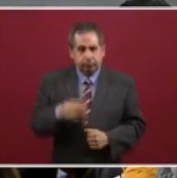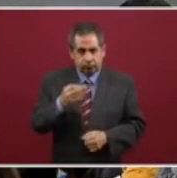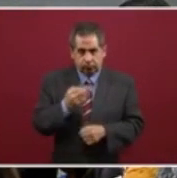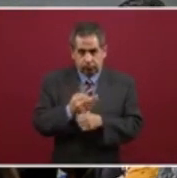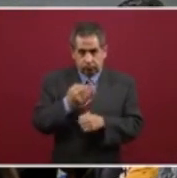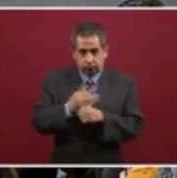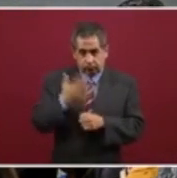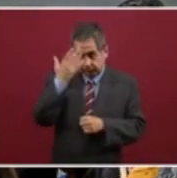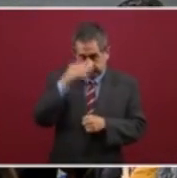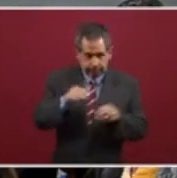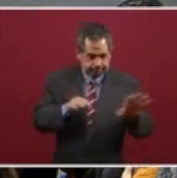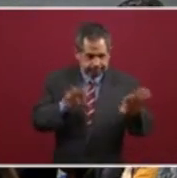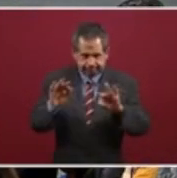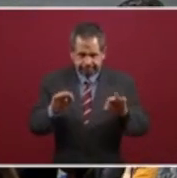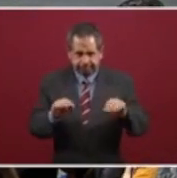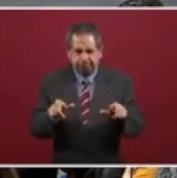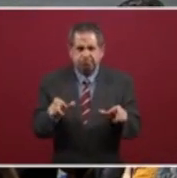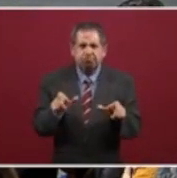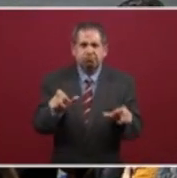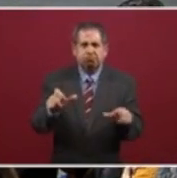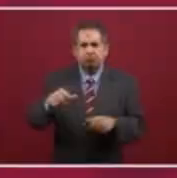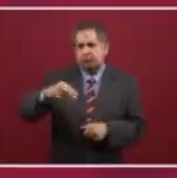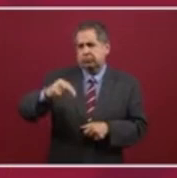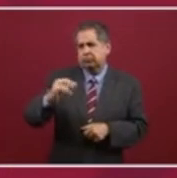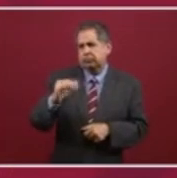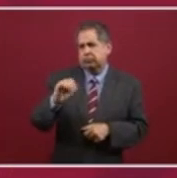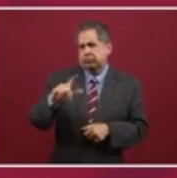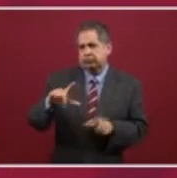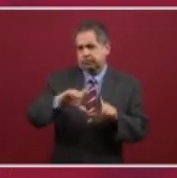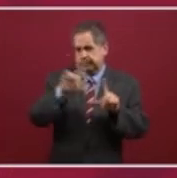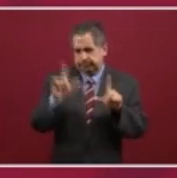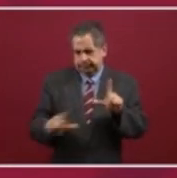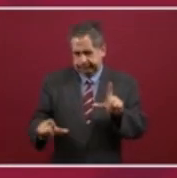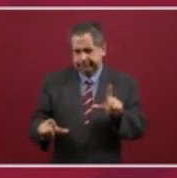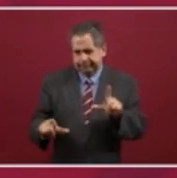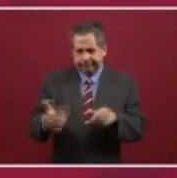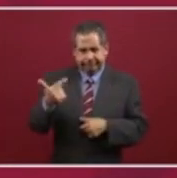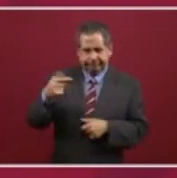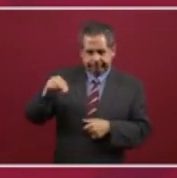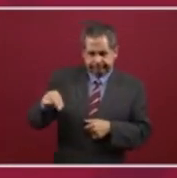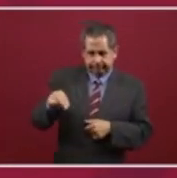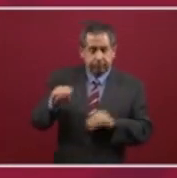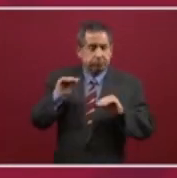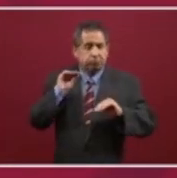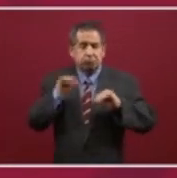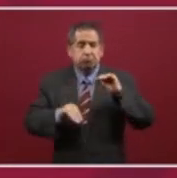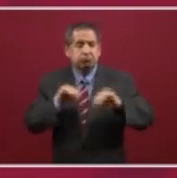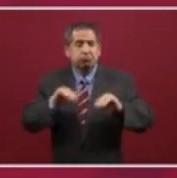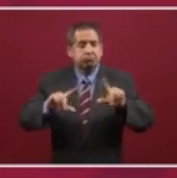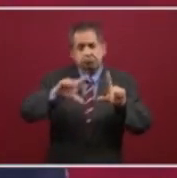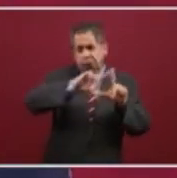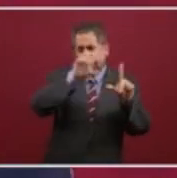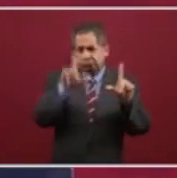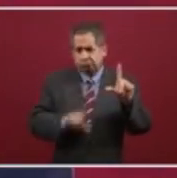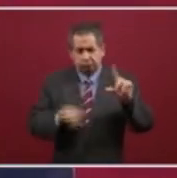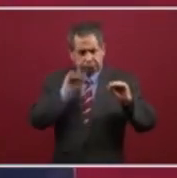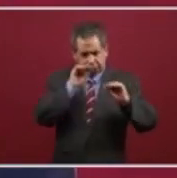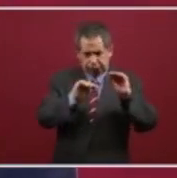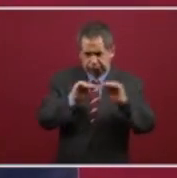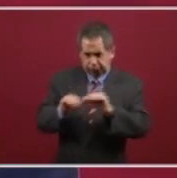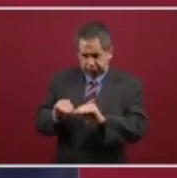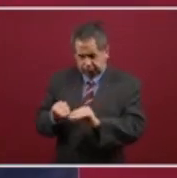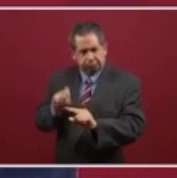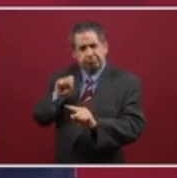creando la Guardia Nacional y va a tener presencia en todo el país y desde luego va a tener